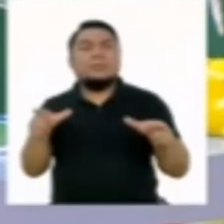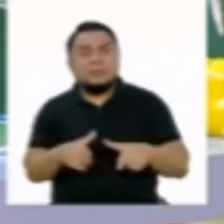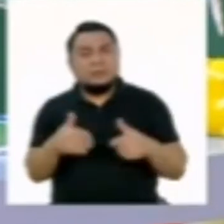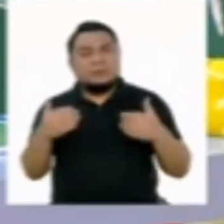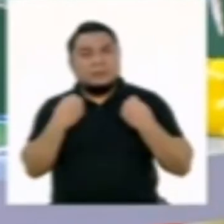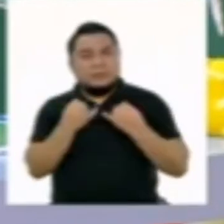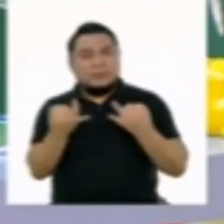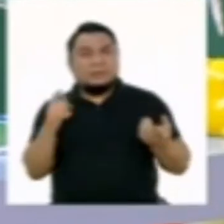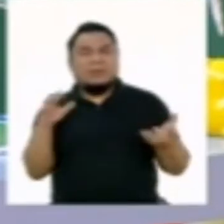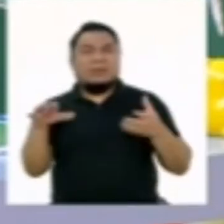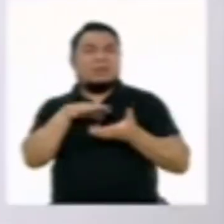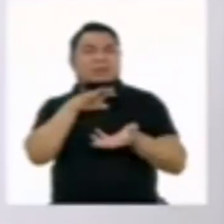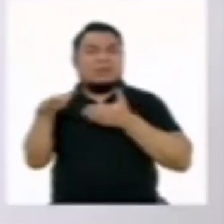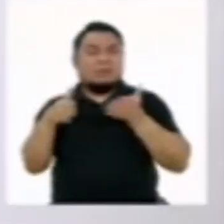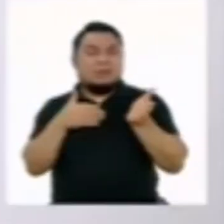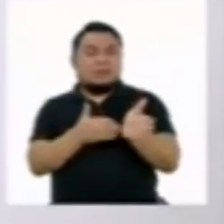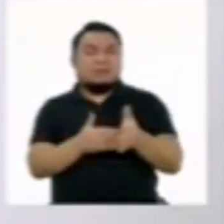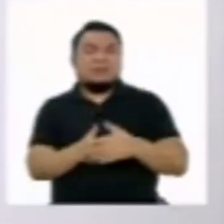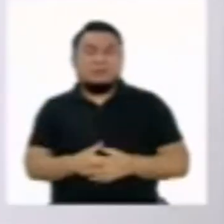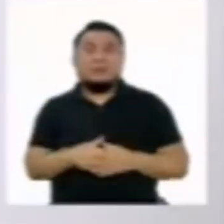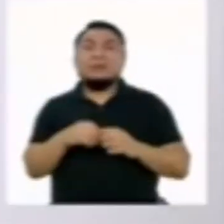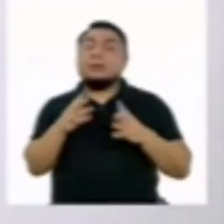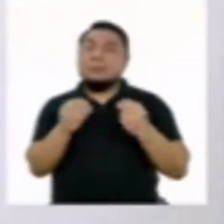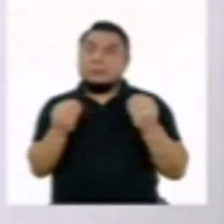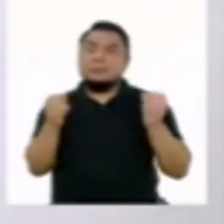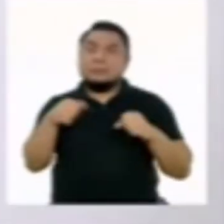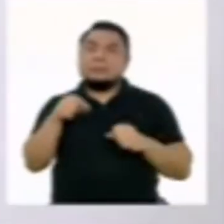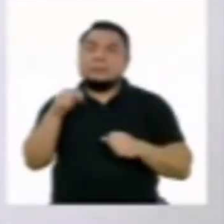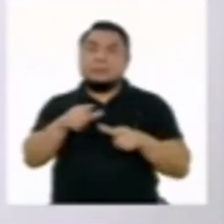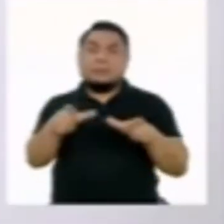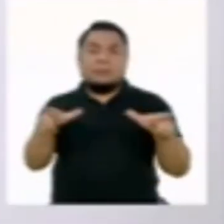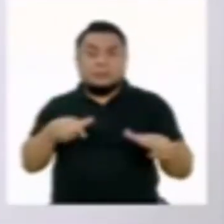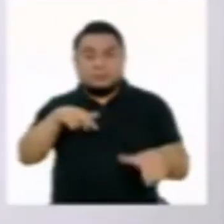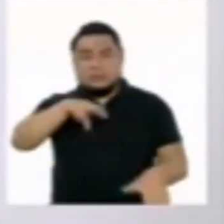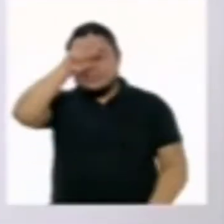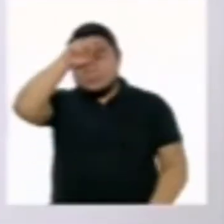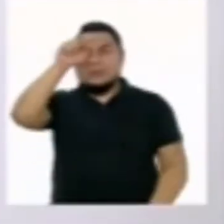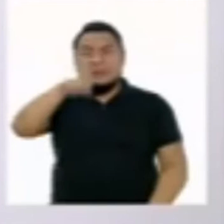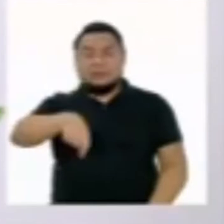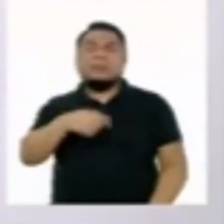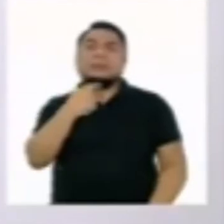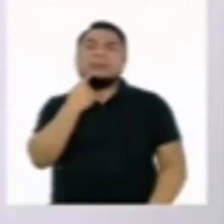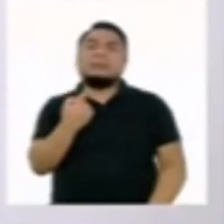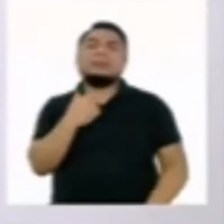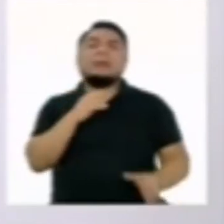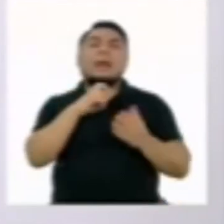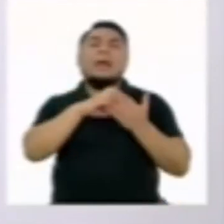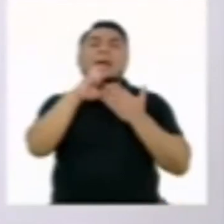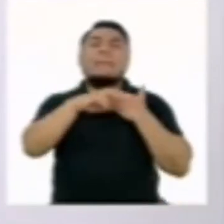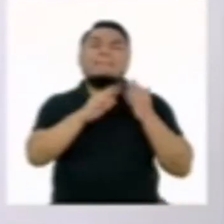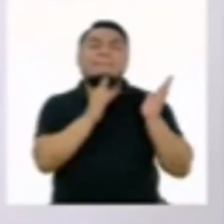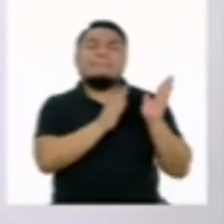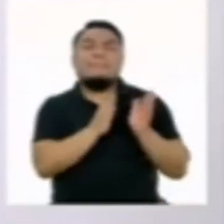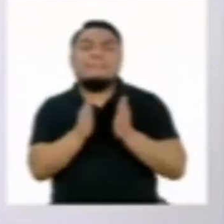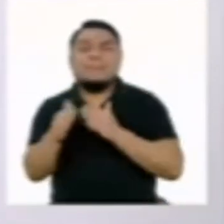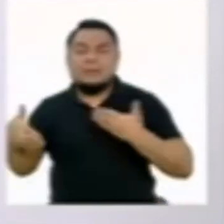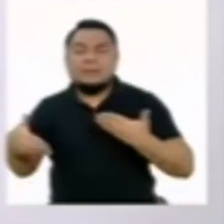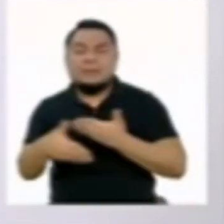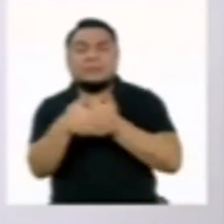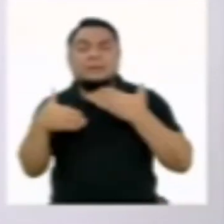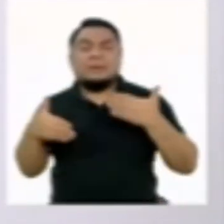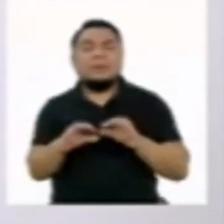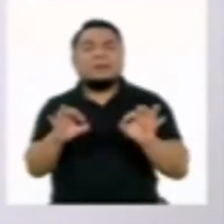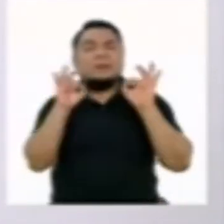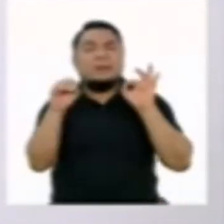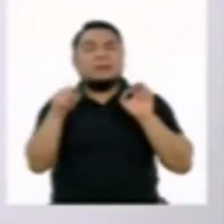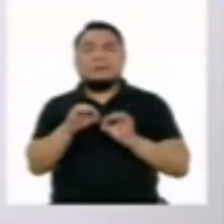tiene algo que ver con el caos vehicular? Muchísimo. Las ciudades del país deben contar con una planificación urbana adecuada.